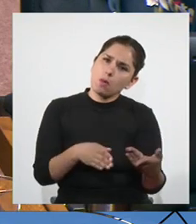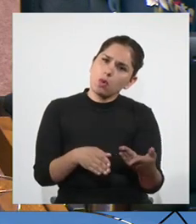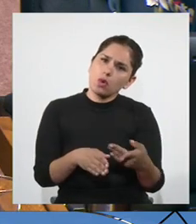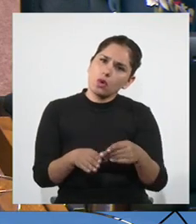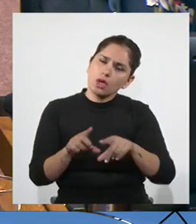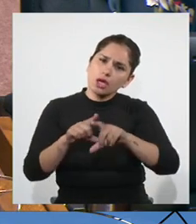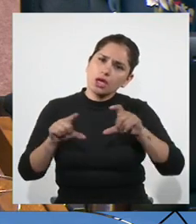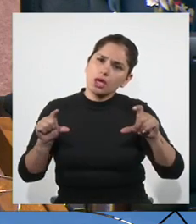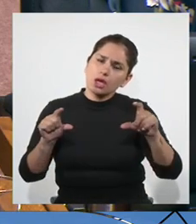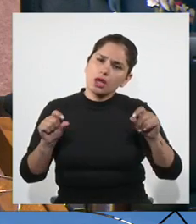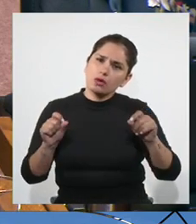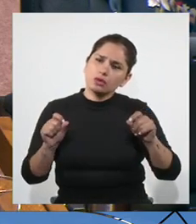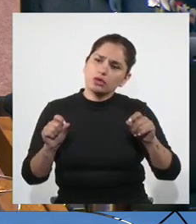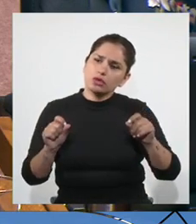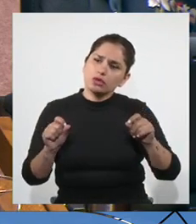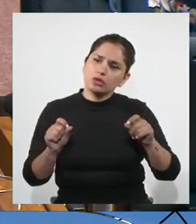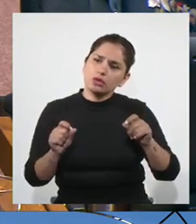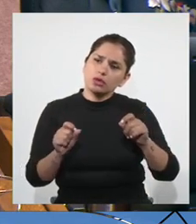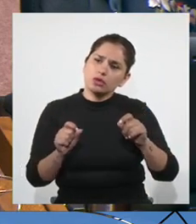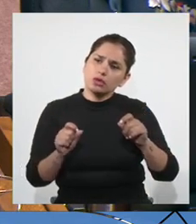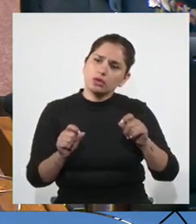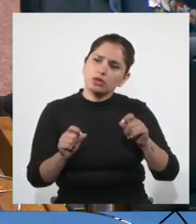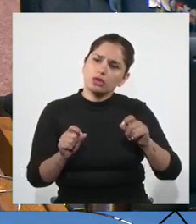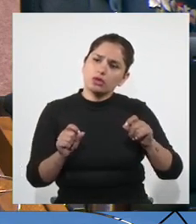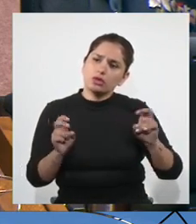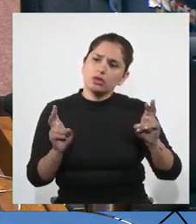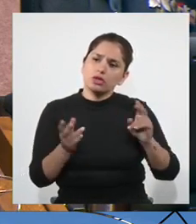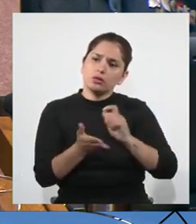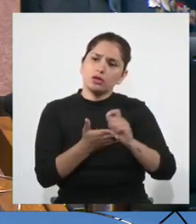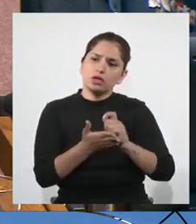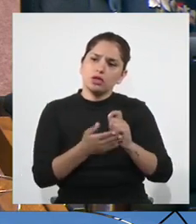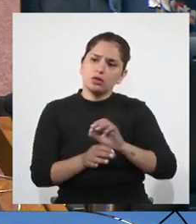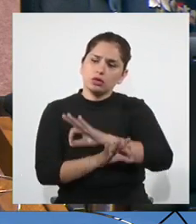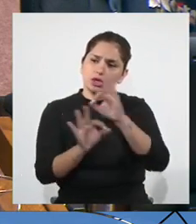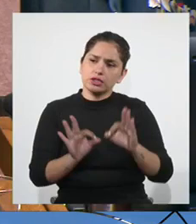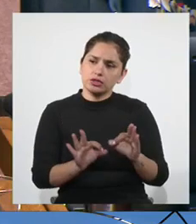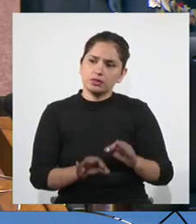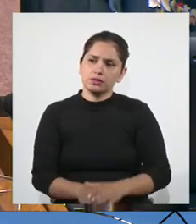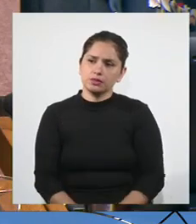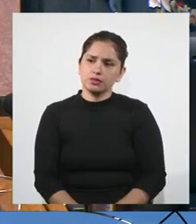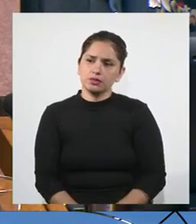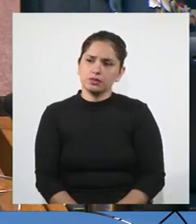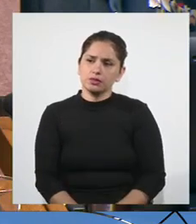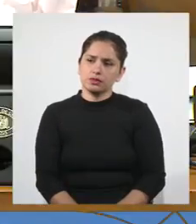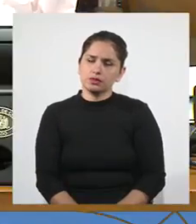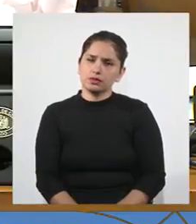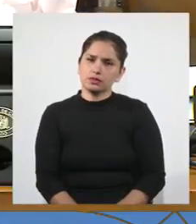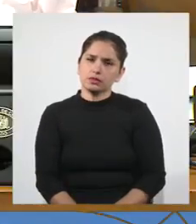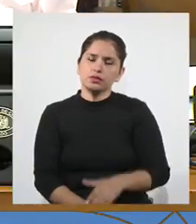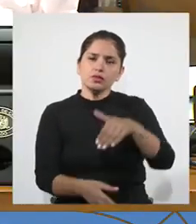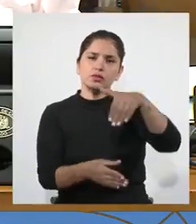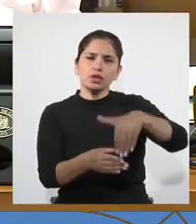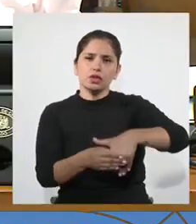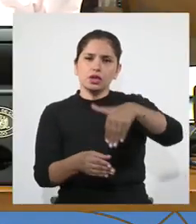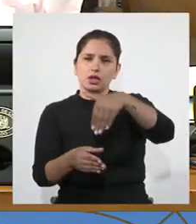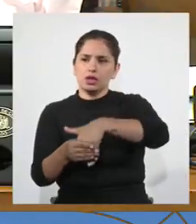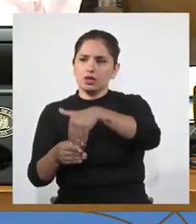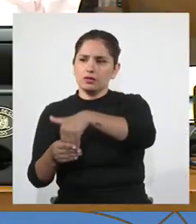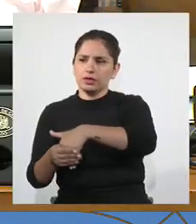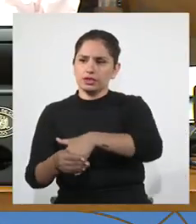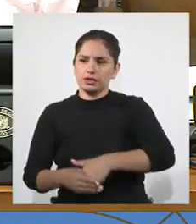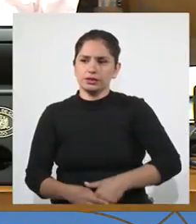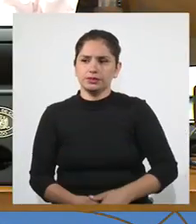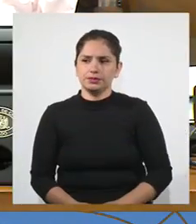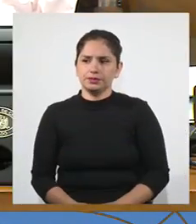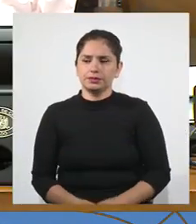Ministerio de Educación? No, señor. En votación. En votación. No, si esta no es la partida. En votación. Esto no es de las manipuladoras en votación, solamente. En